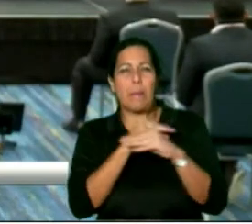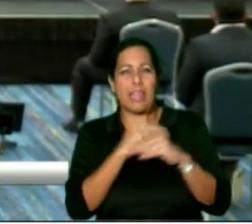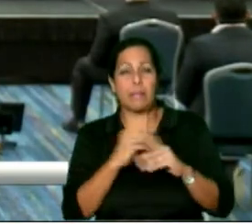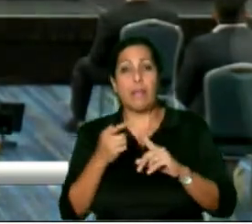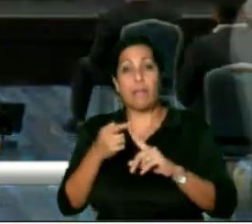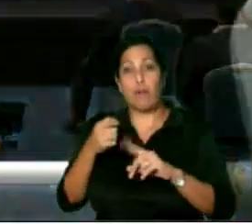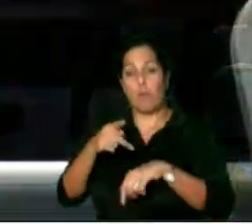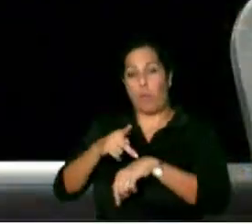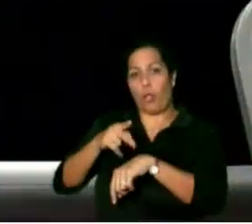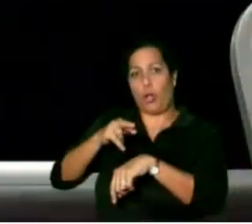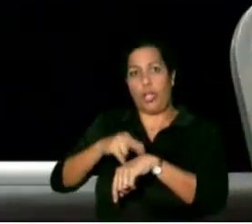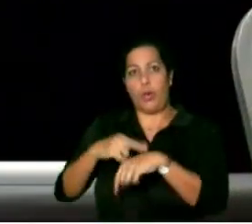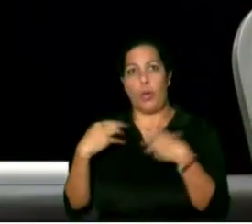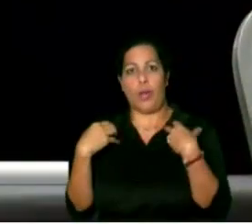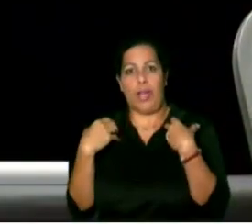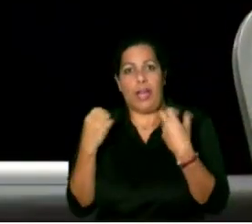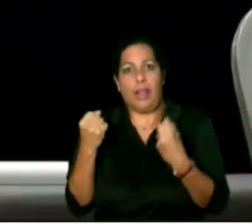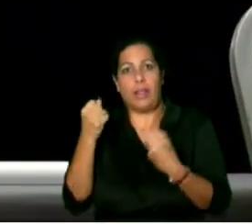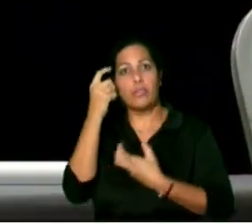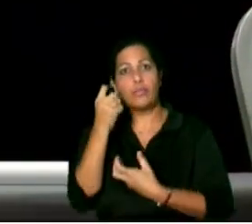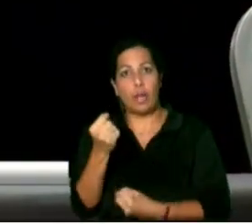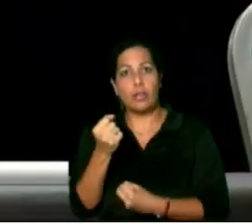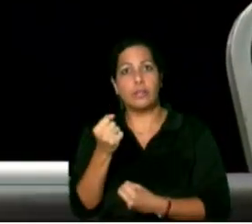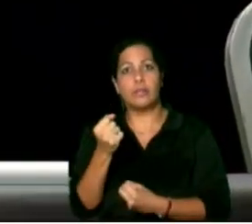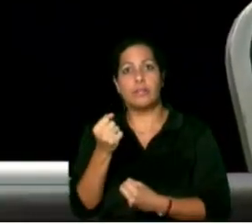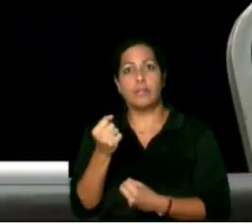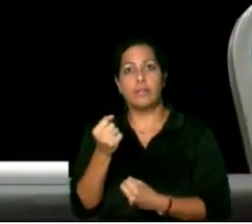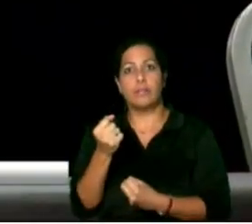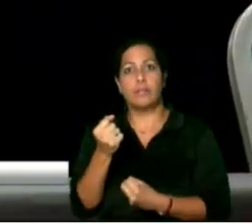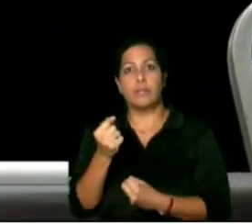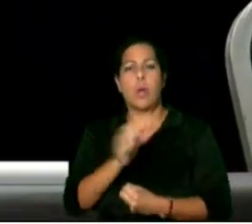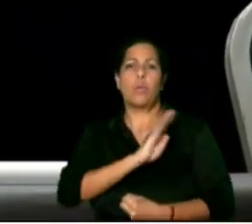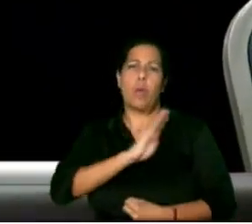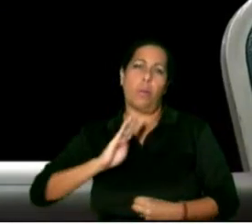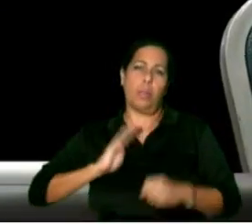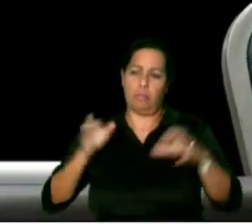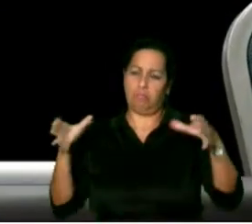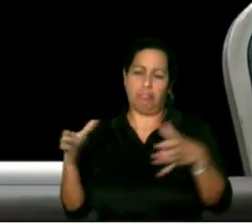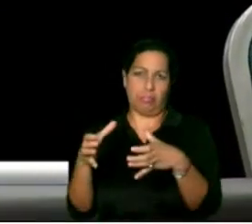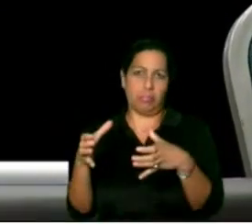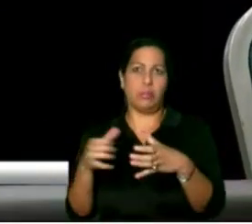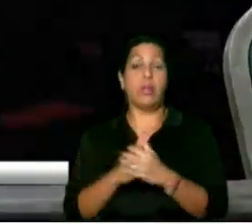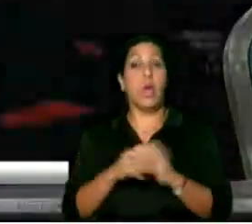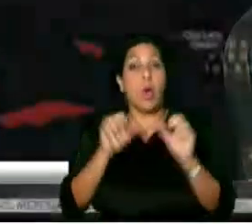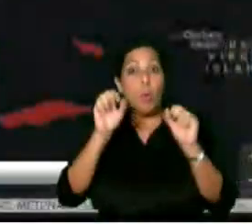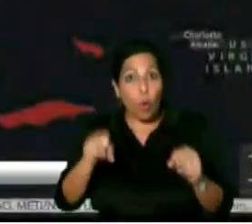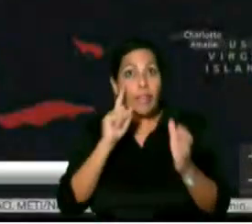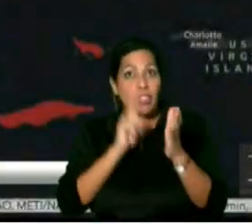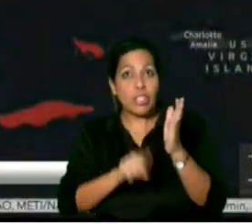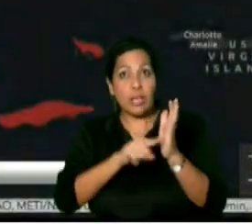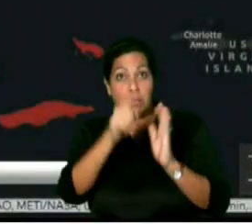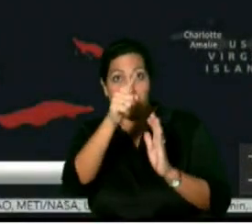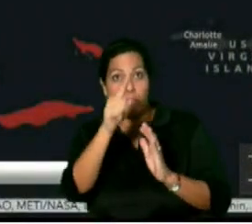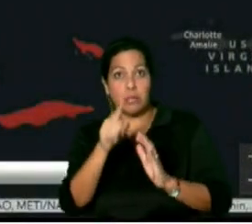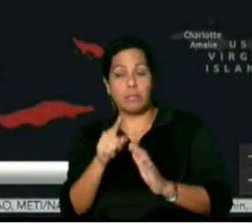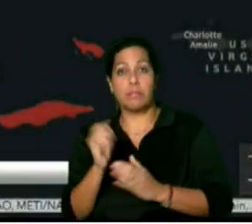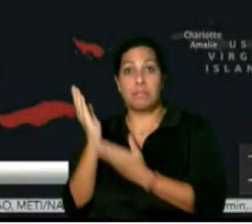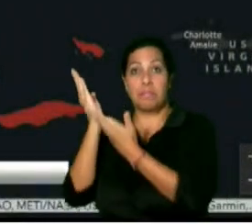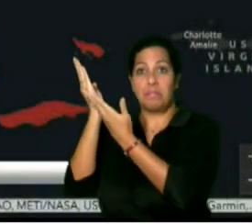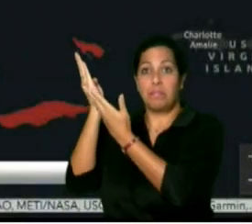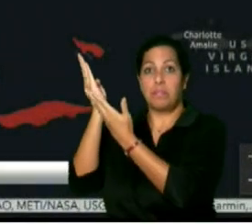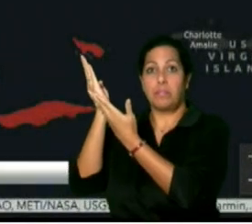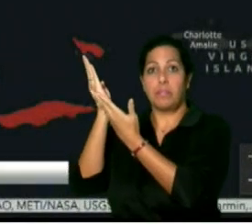Trust es básicamente una herramienta que hemos creado que está disponible. Pueden entrar a la página que dice la